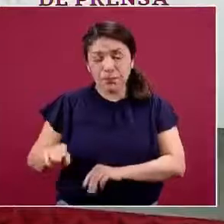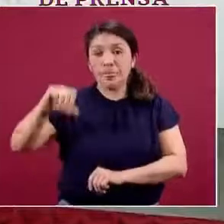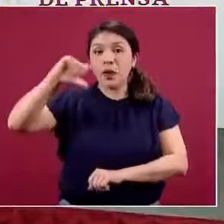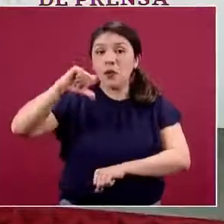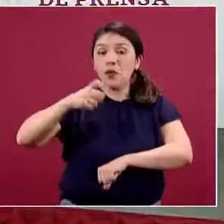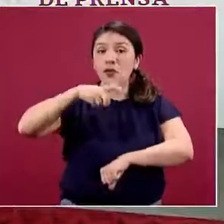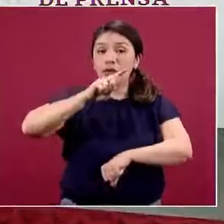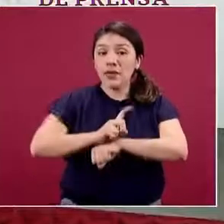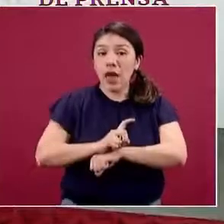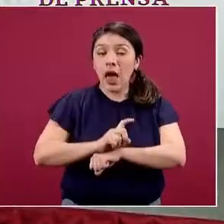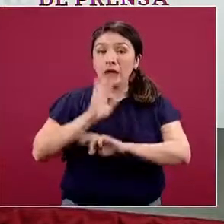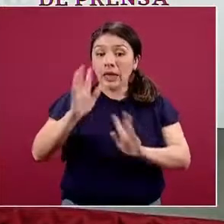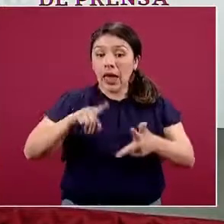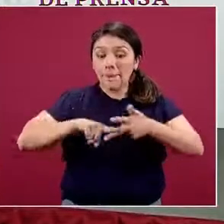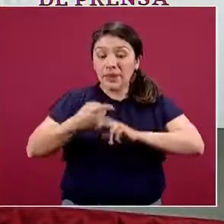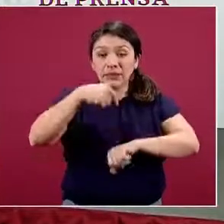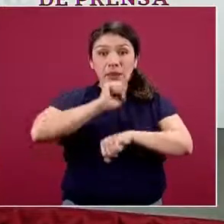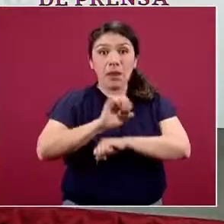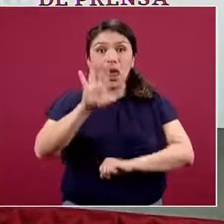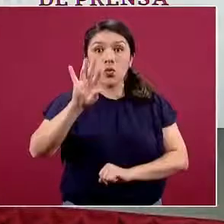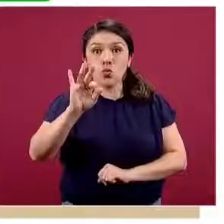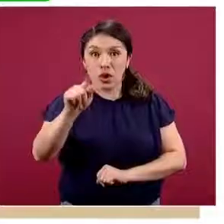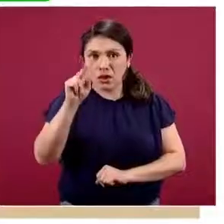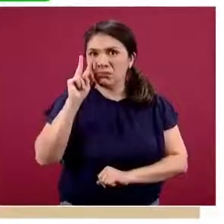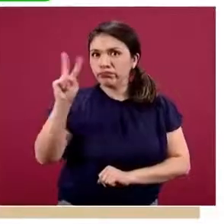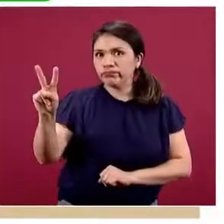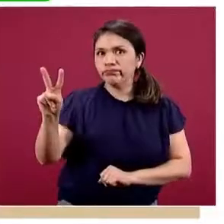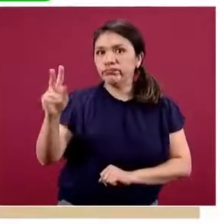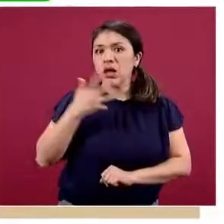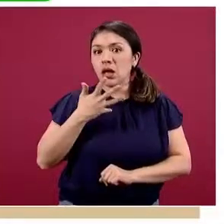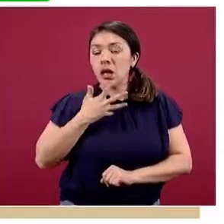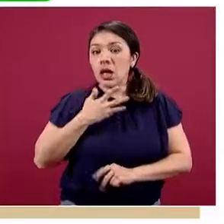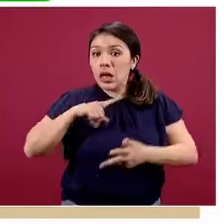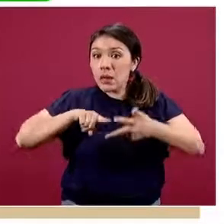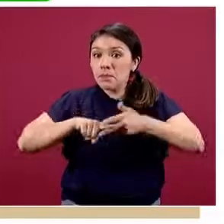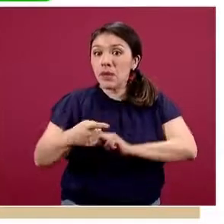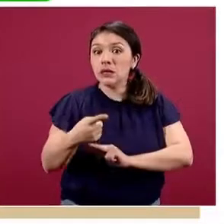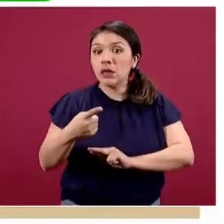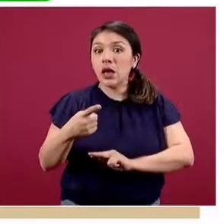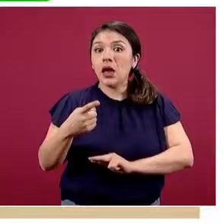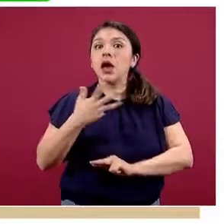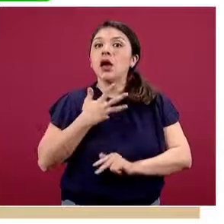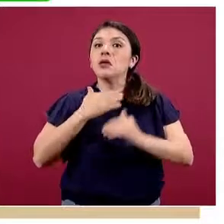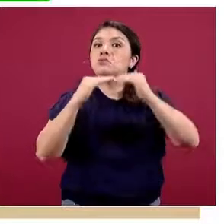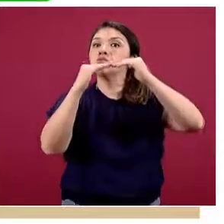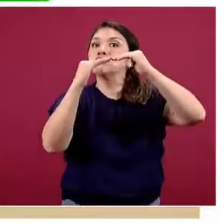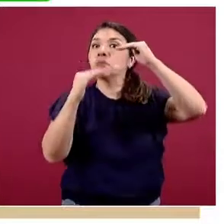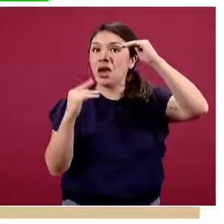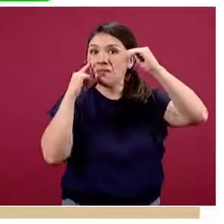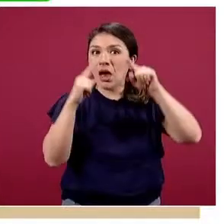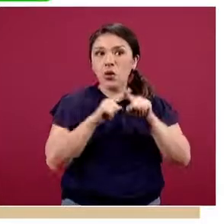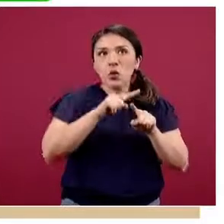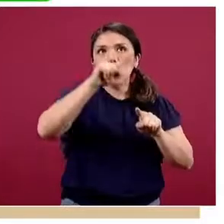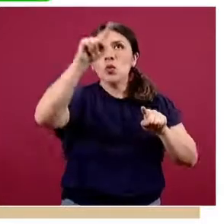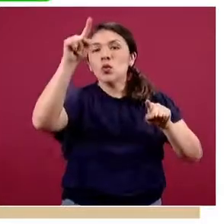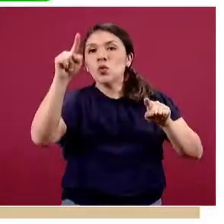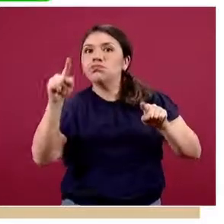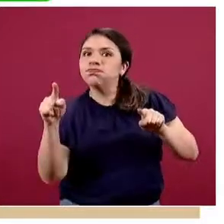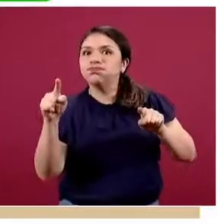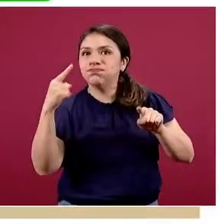de hoy, que abrimos la semana 40, podemos ver que abrimos nuevamente con un descenso en la curva, es decir, entre la